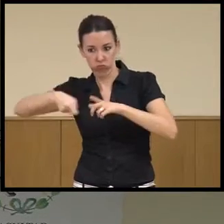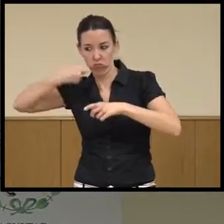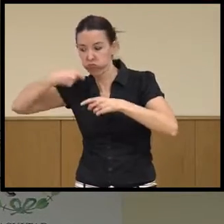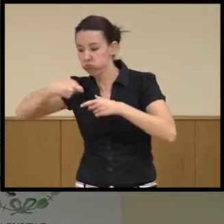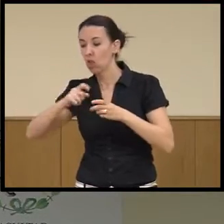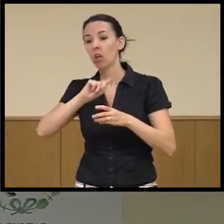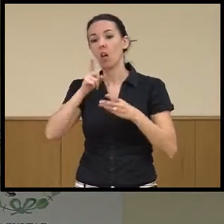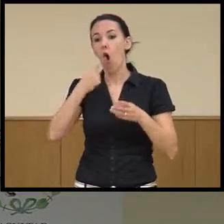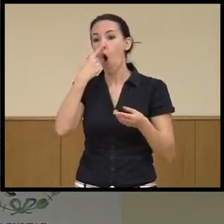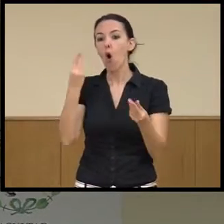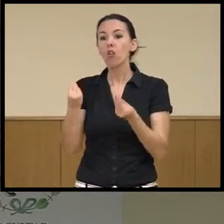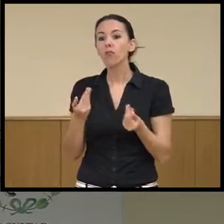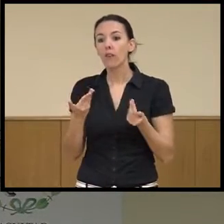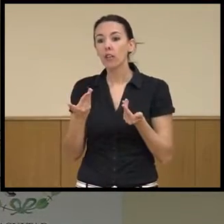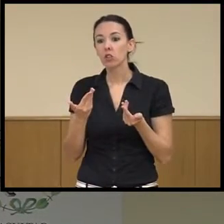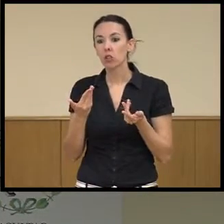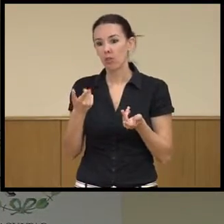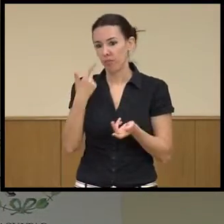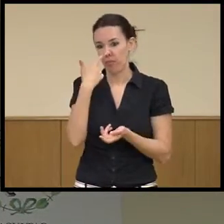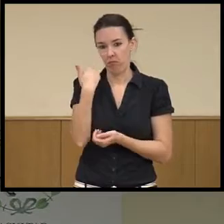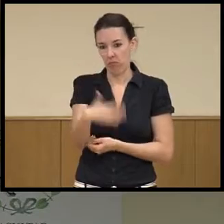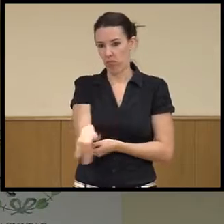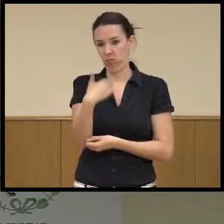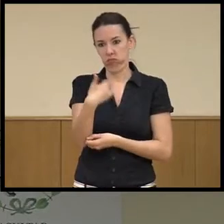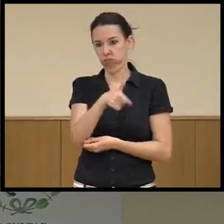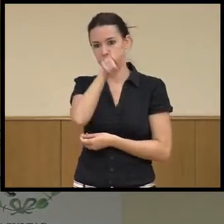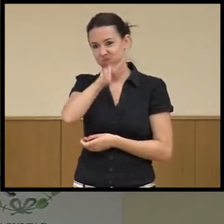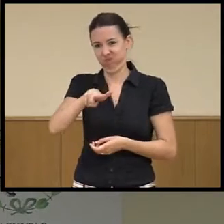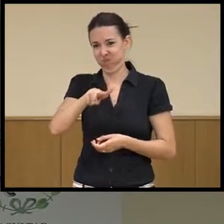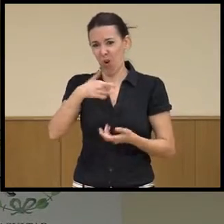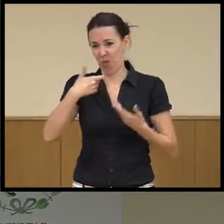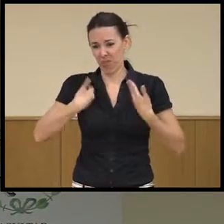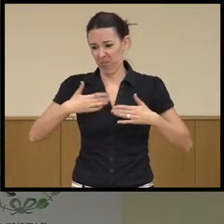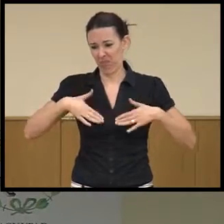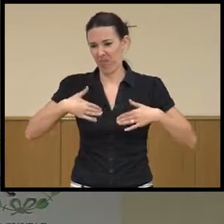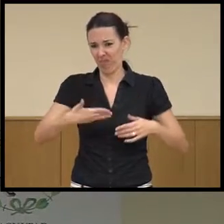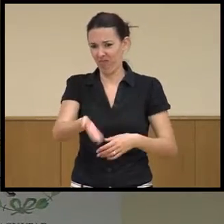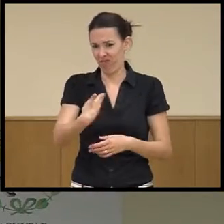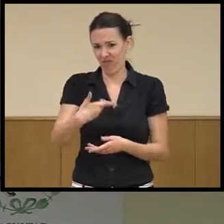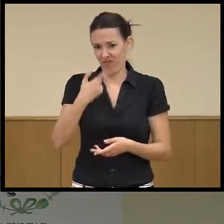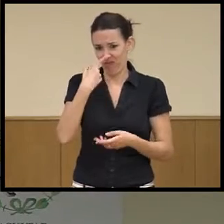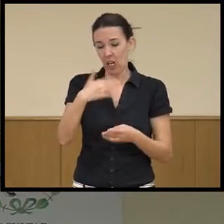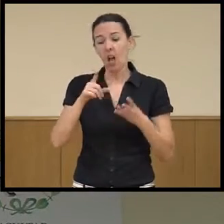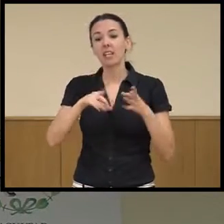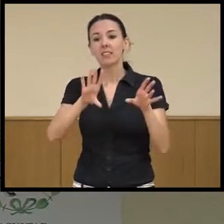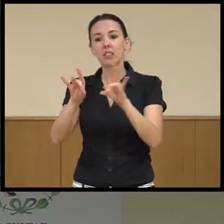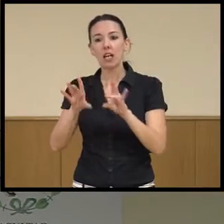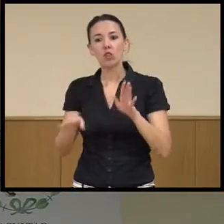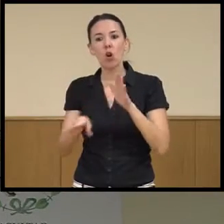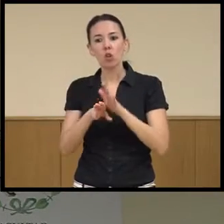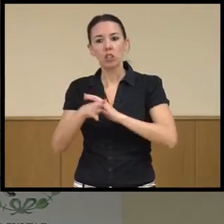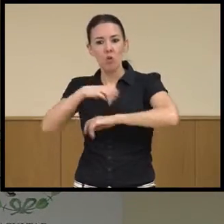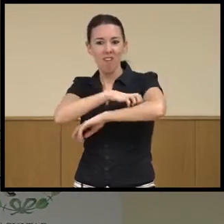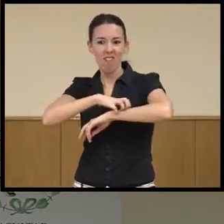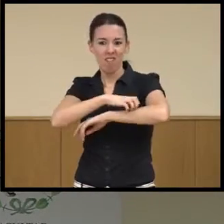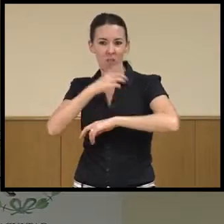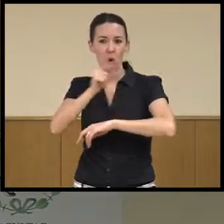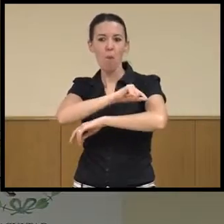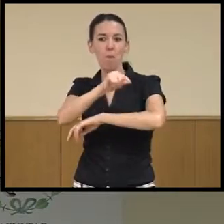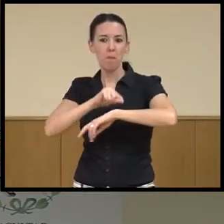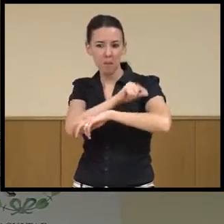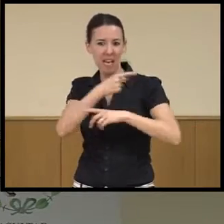escudilla, el olfato en el inmundo olor que desprendían esos cuerpos cubiertos de harapos, el tacto en el continuo rascarse por las picaduras